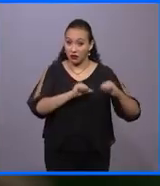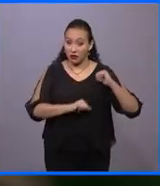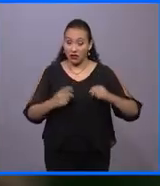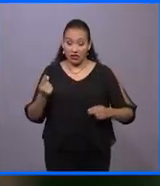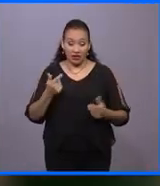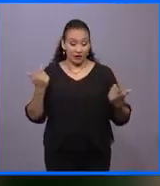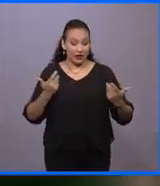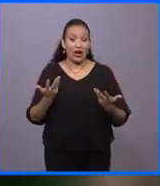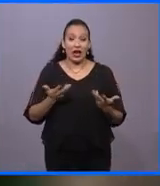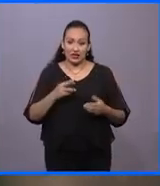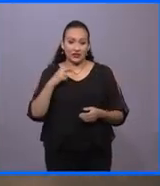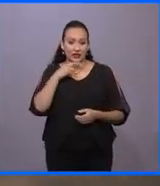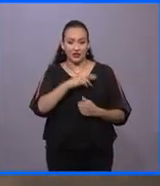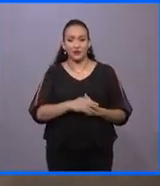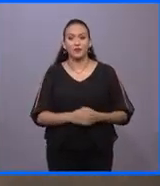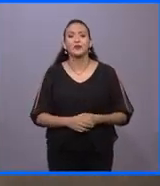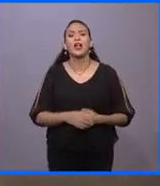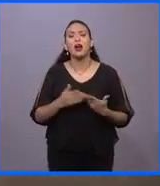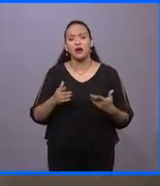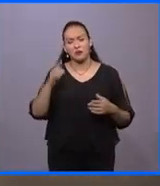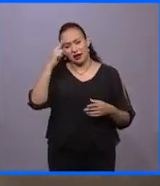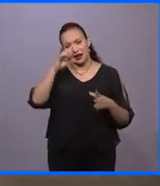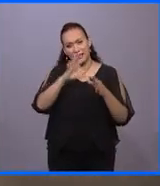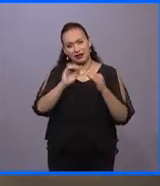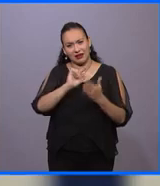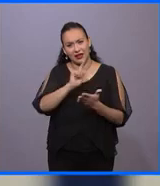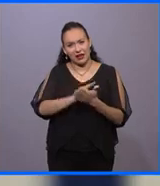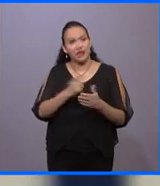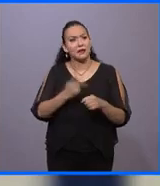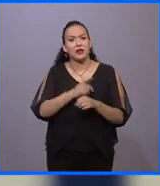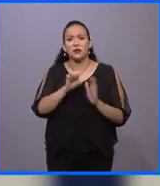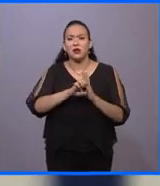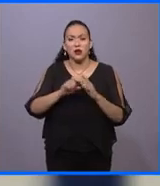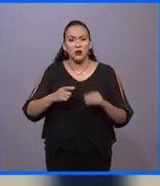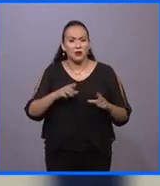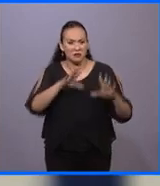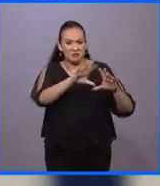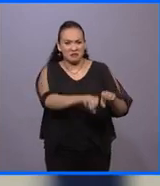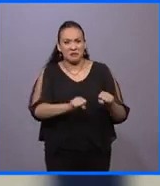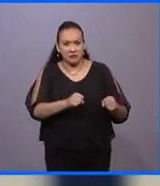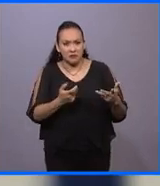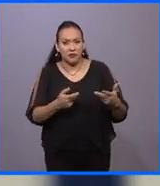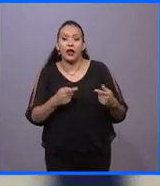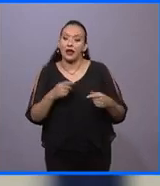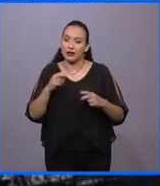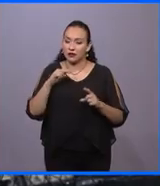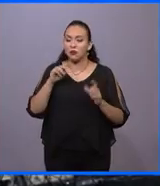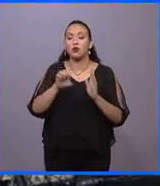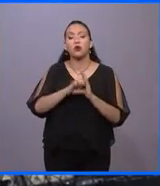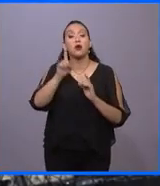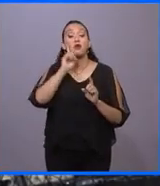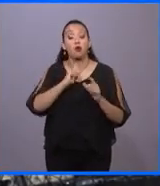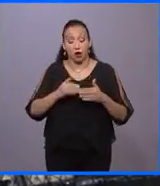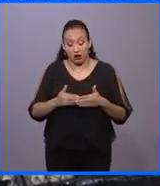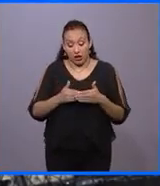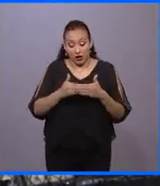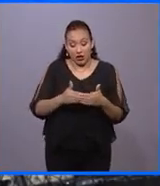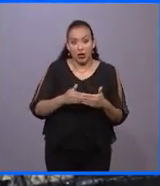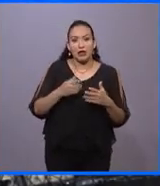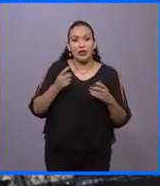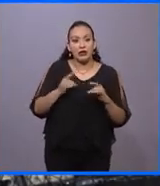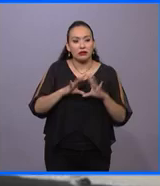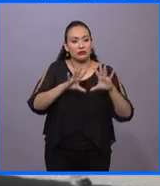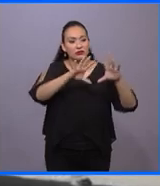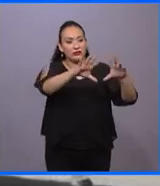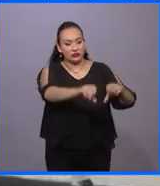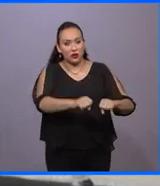judicial. Indicó que, para clarificar la legalidad de las detenciones con un enfoque diferenciado, cuando una mujer embarazada se encuentra detenida